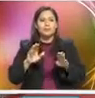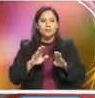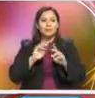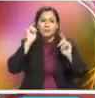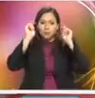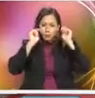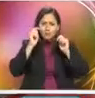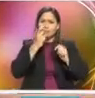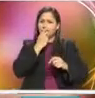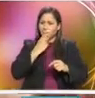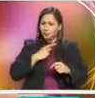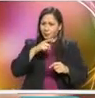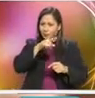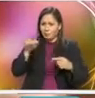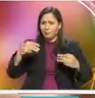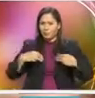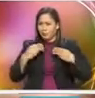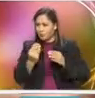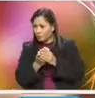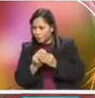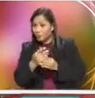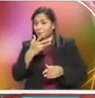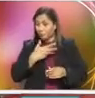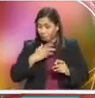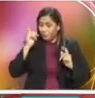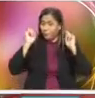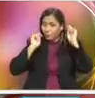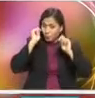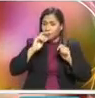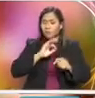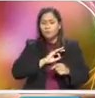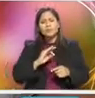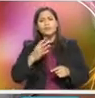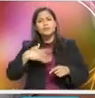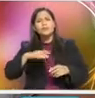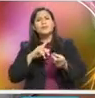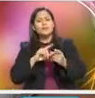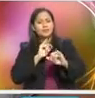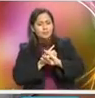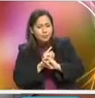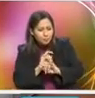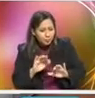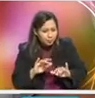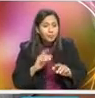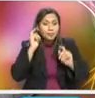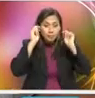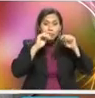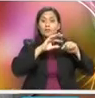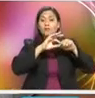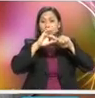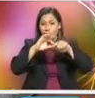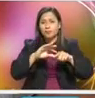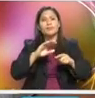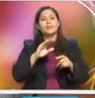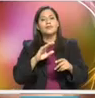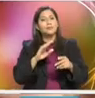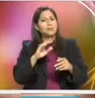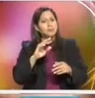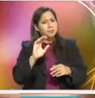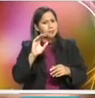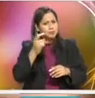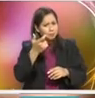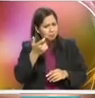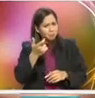tours. Me estaban platicando los muchachos ahorita que hay muchos tours, uno puede buscar adentro del internet y encuentra realmente en precios